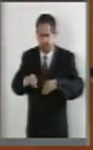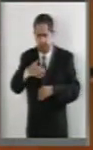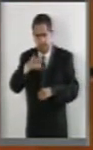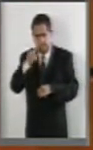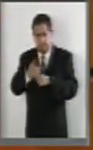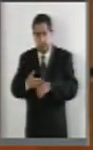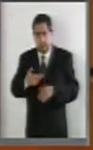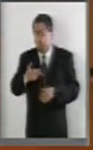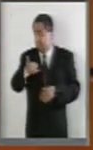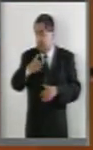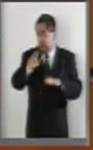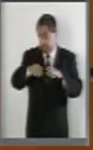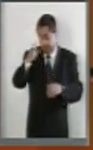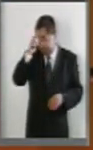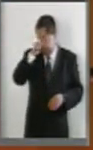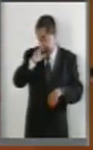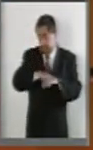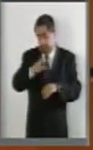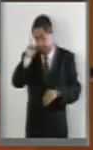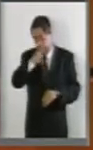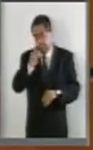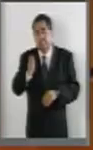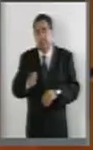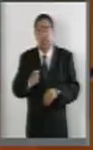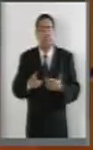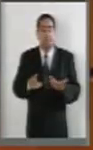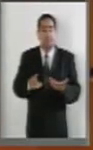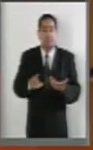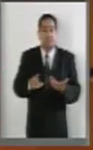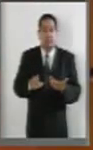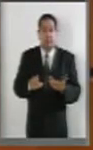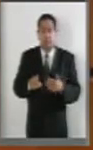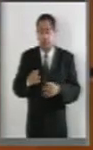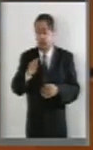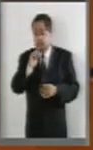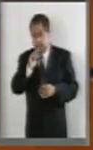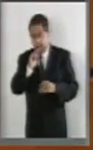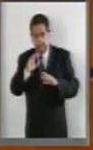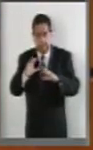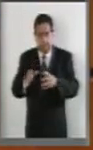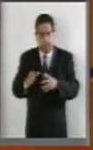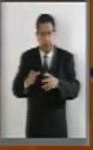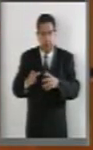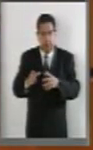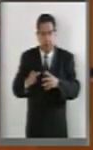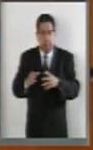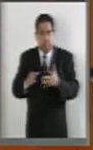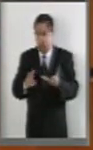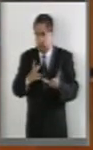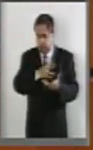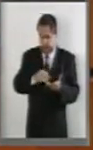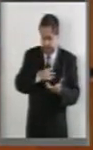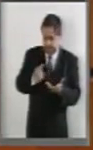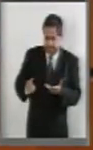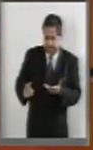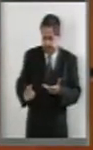mucho más difíciles se va la mamá y quedan los